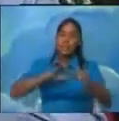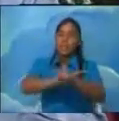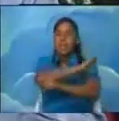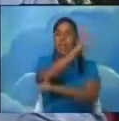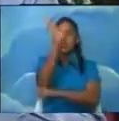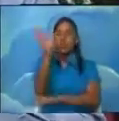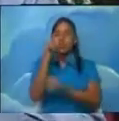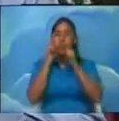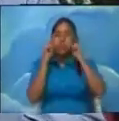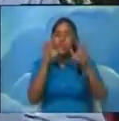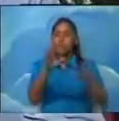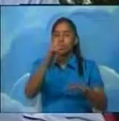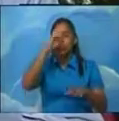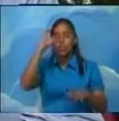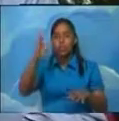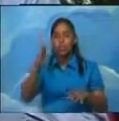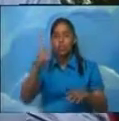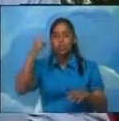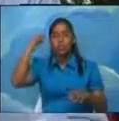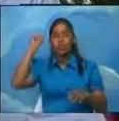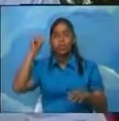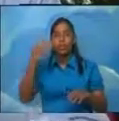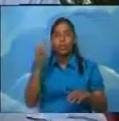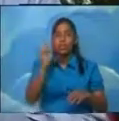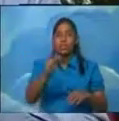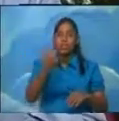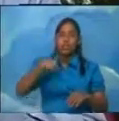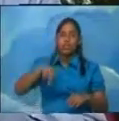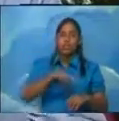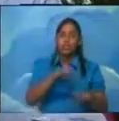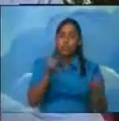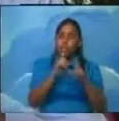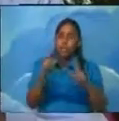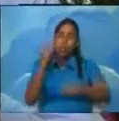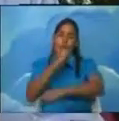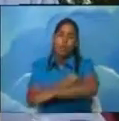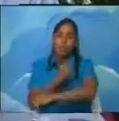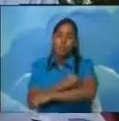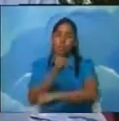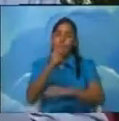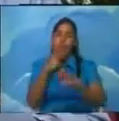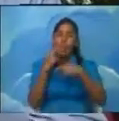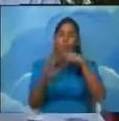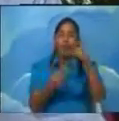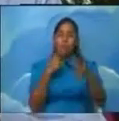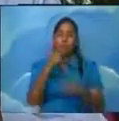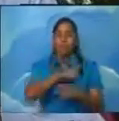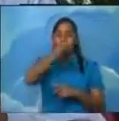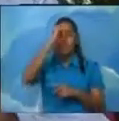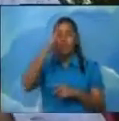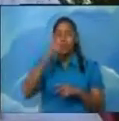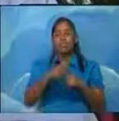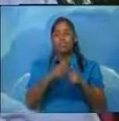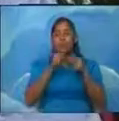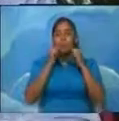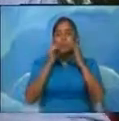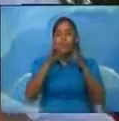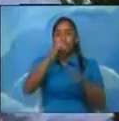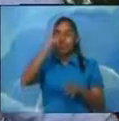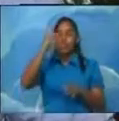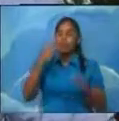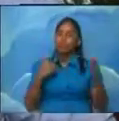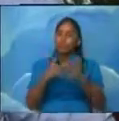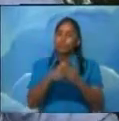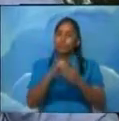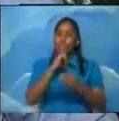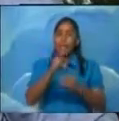la bendición de Dios. Recuerde que si nosotros no obedecemos a la voz de Dios, la bendición de Dios se va a cerrar. Es la